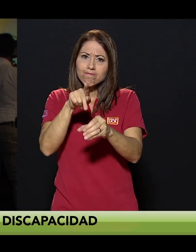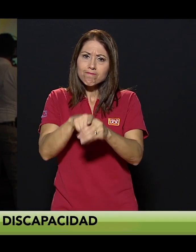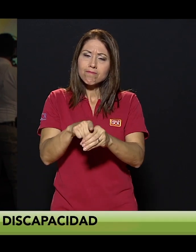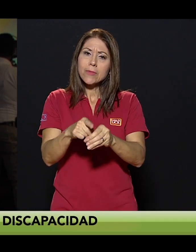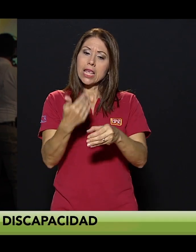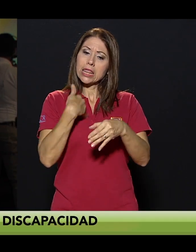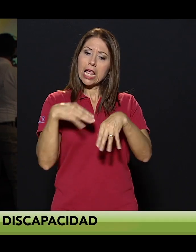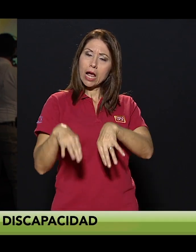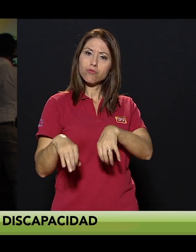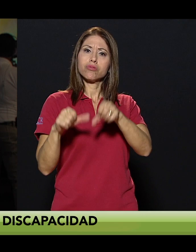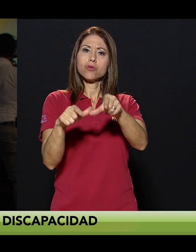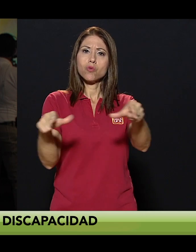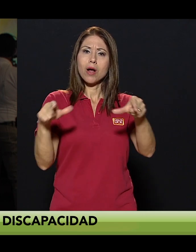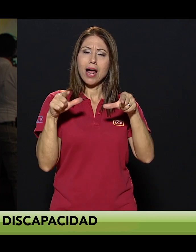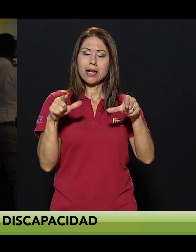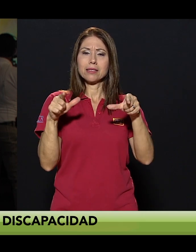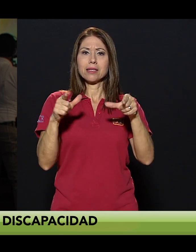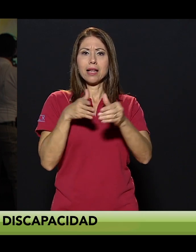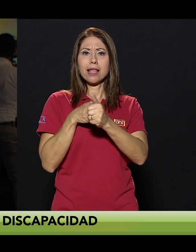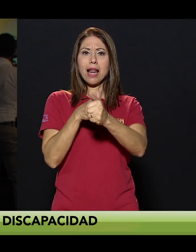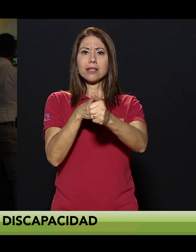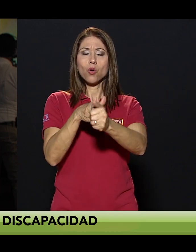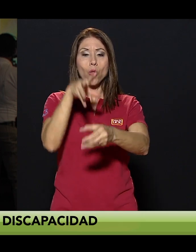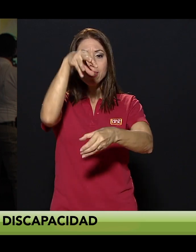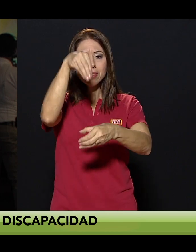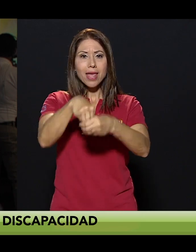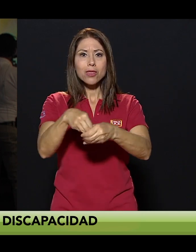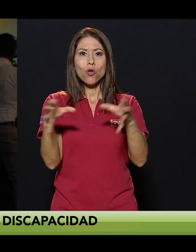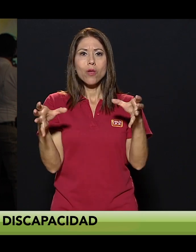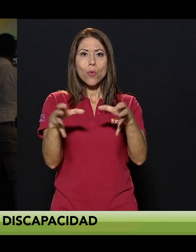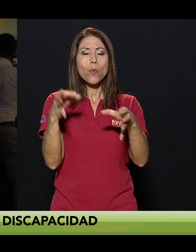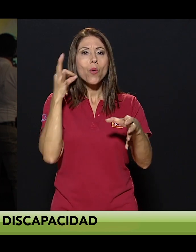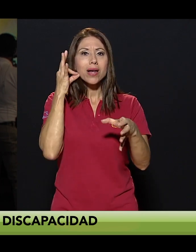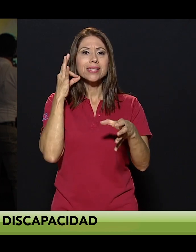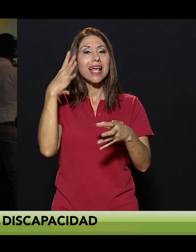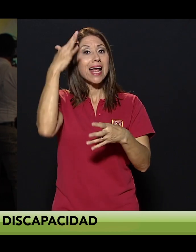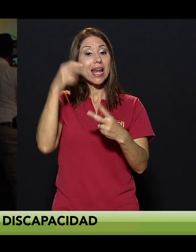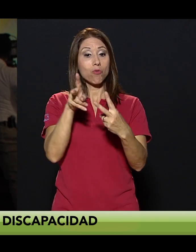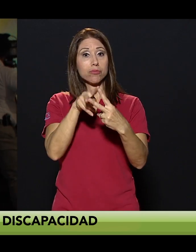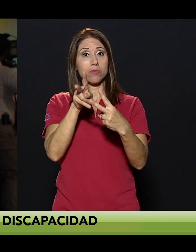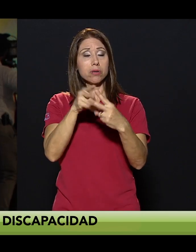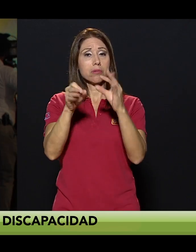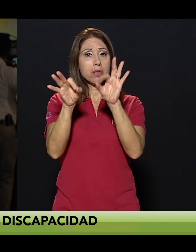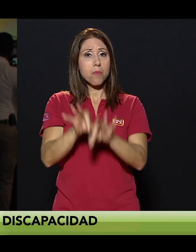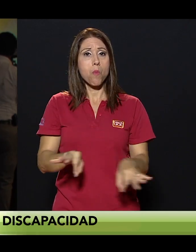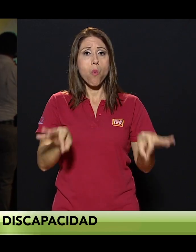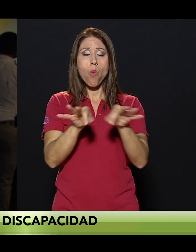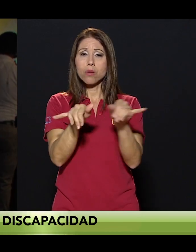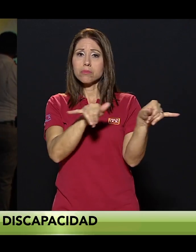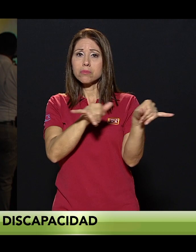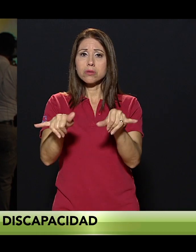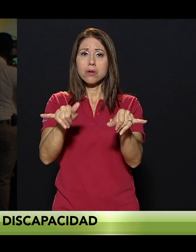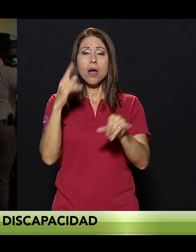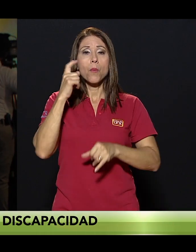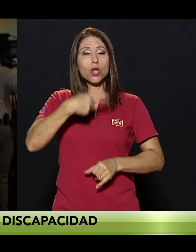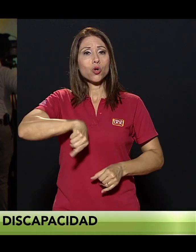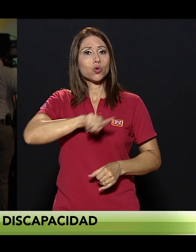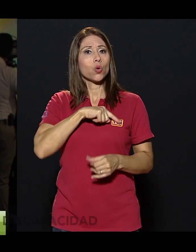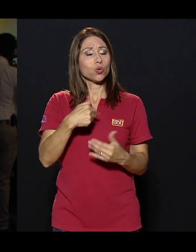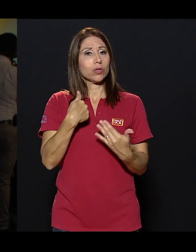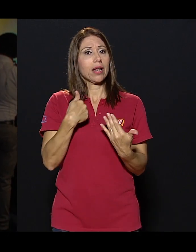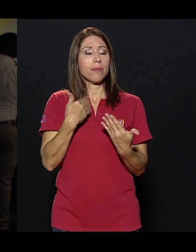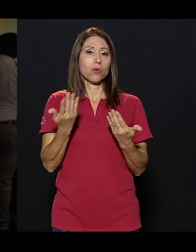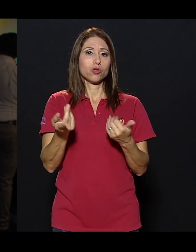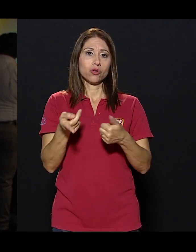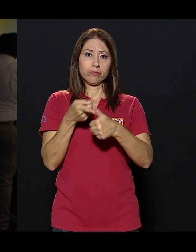y ocupen lugares de liderazgo dentro del movimiento de mujeres. Creo que las dos cosas son igualmente importantes porque nosotros tenemos por un